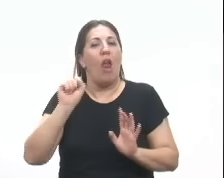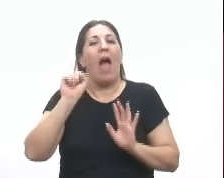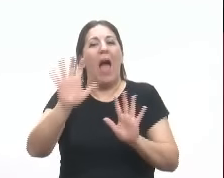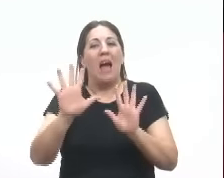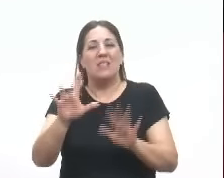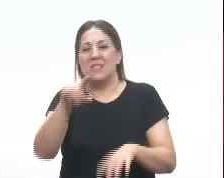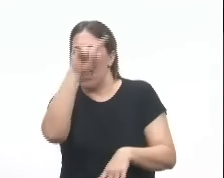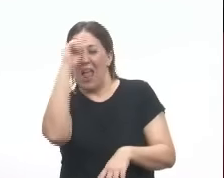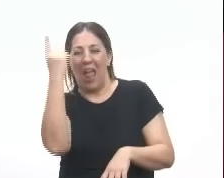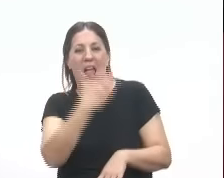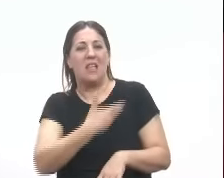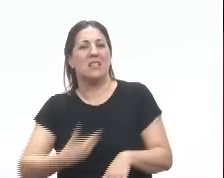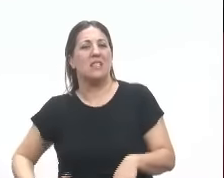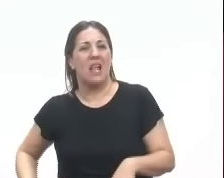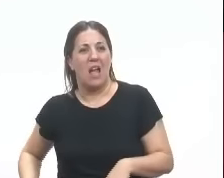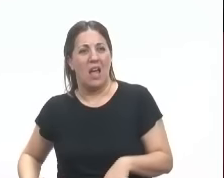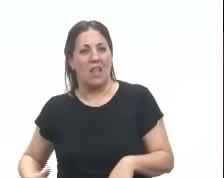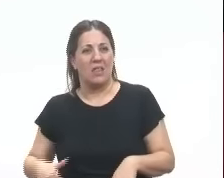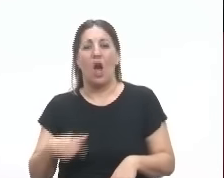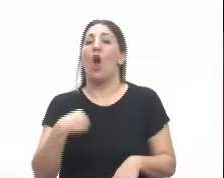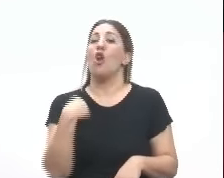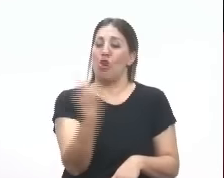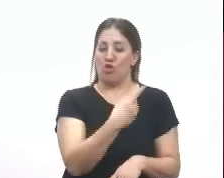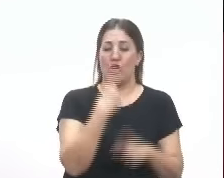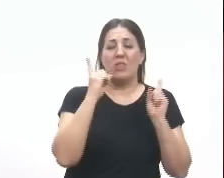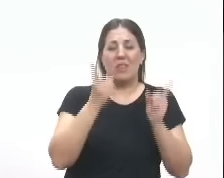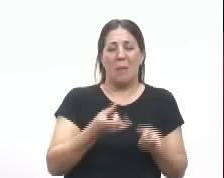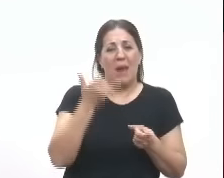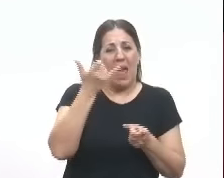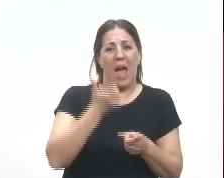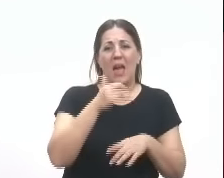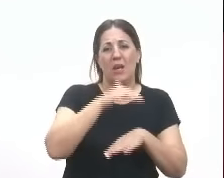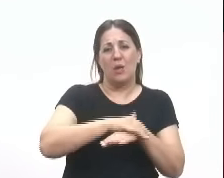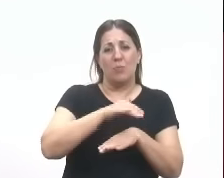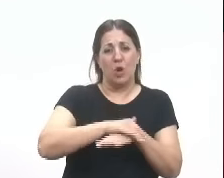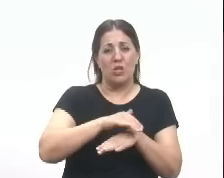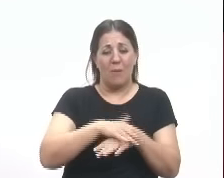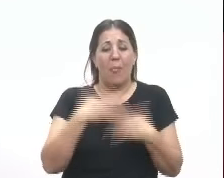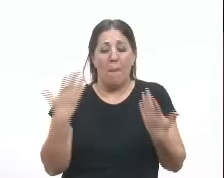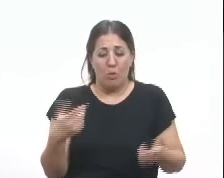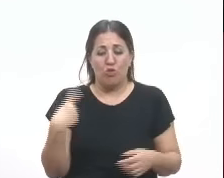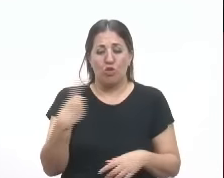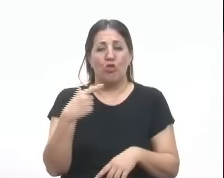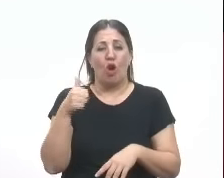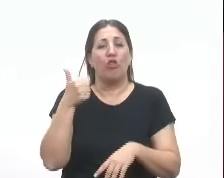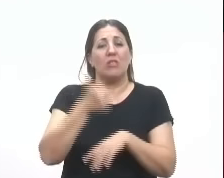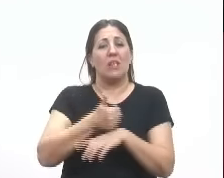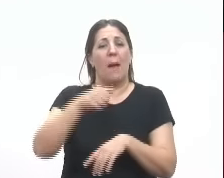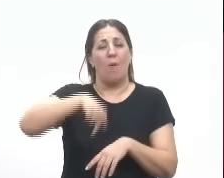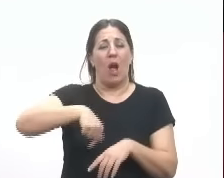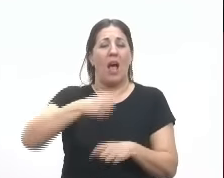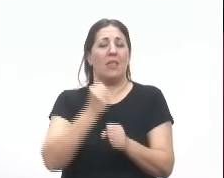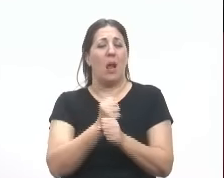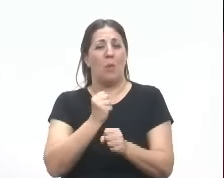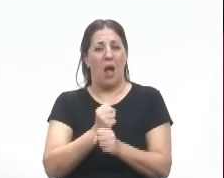Una parte, la otra parte somos nosotros. Tenemos responsabilidades. Por esa responsabilidad estamos trabajando acá. Y obviamente